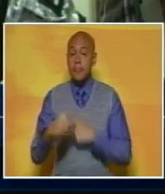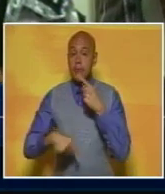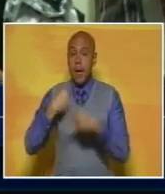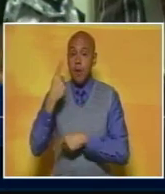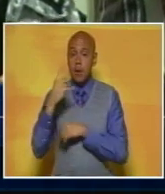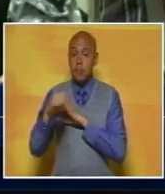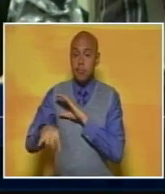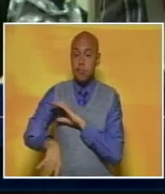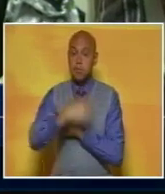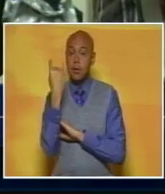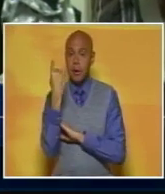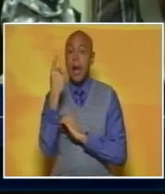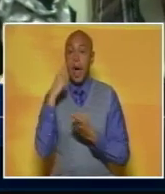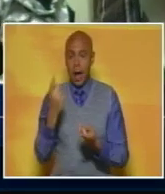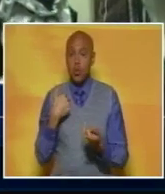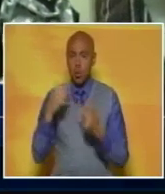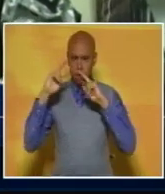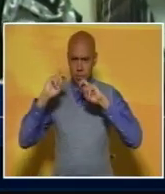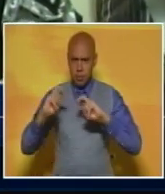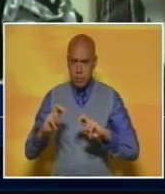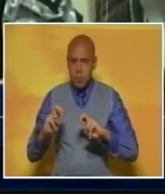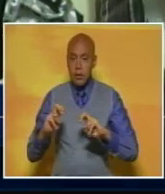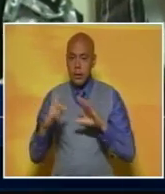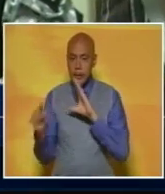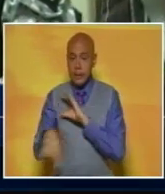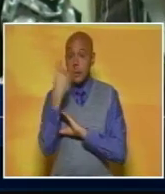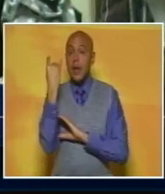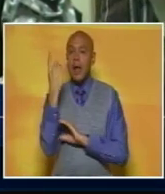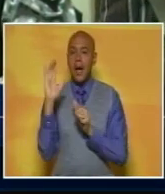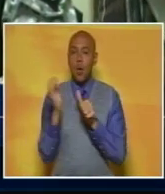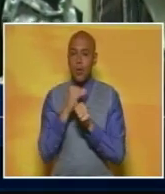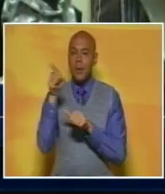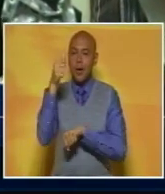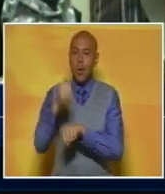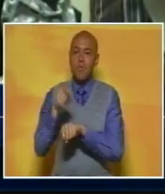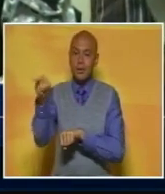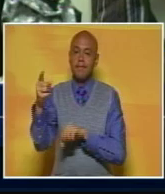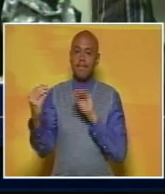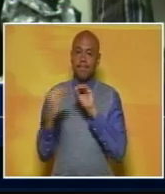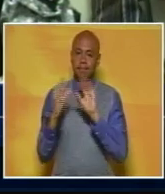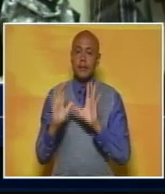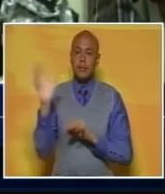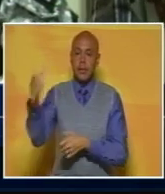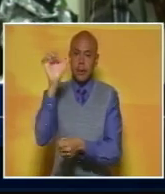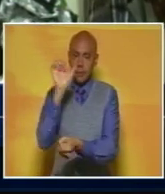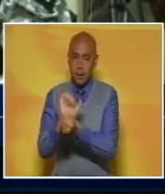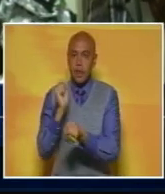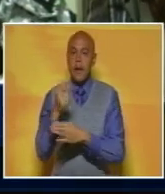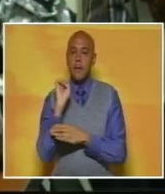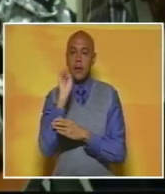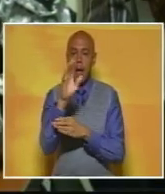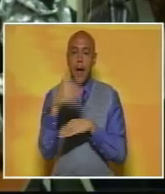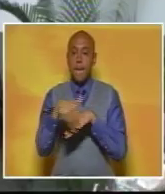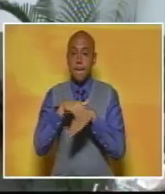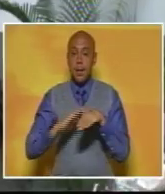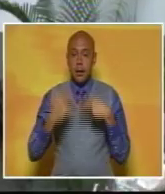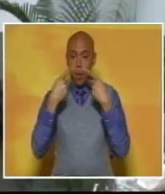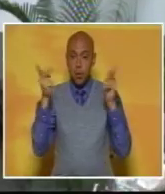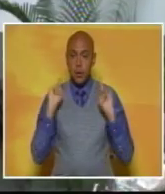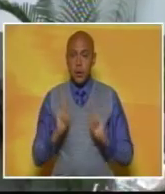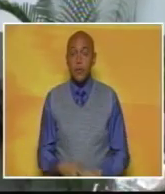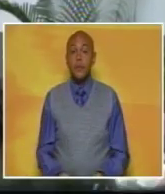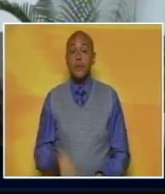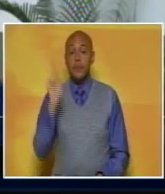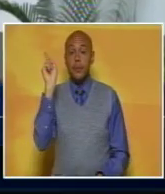de haber indagado sobre cuál era su posición, se procede a la detención del mismo y colocarle a la orden del Ministerio Público.